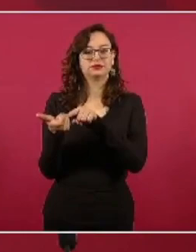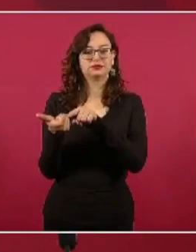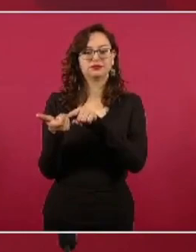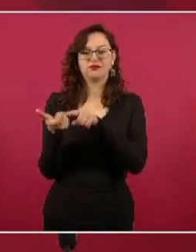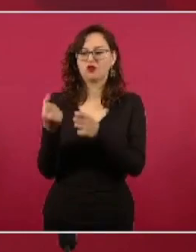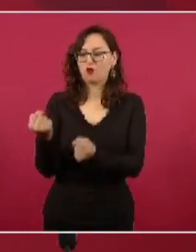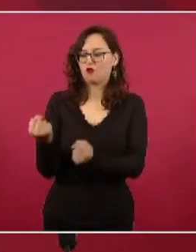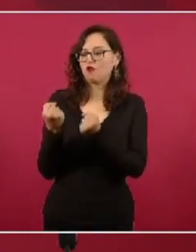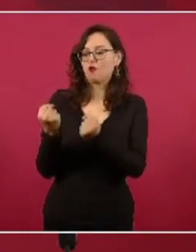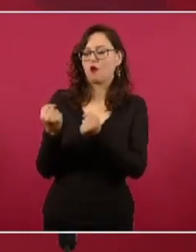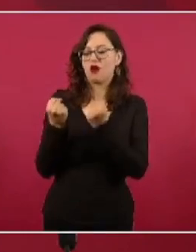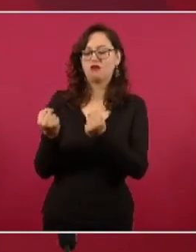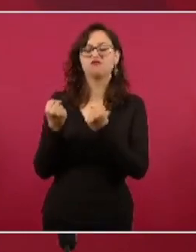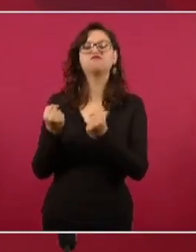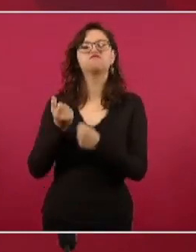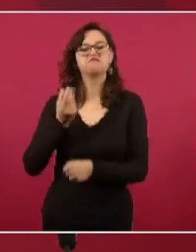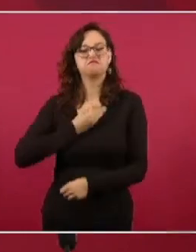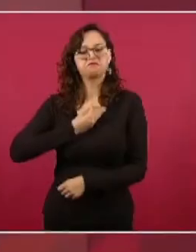está fortalecida.